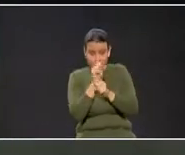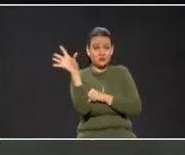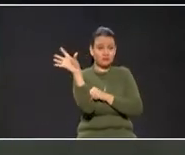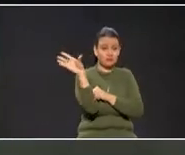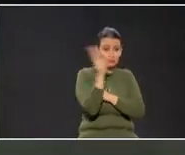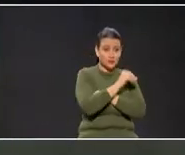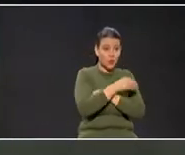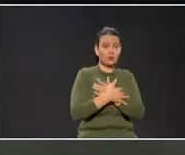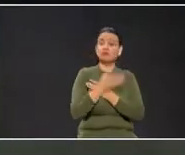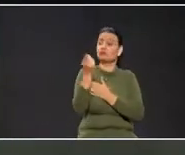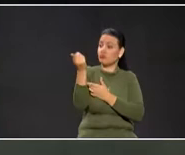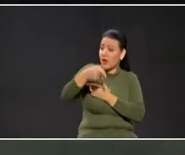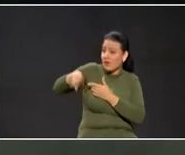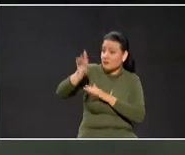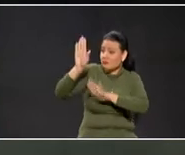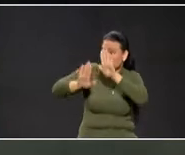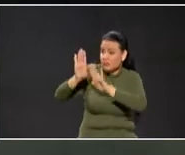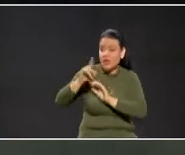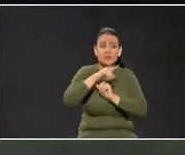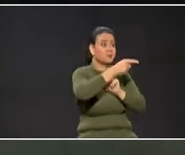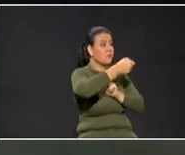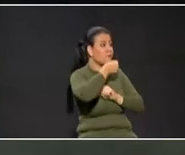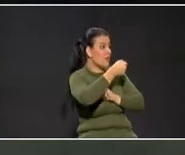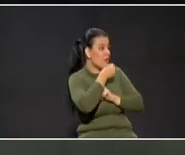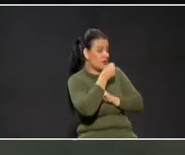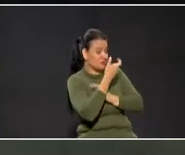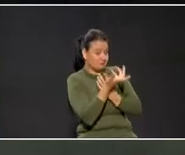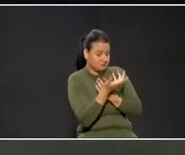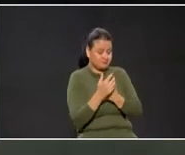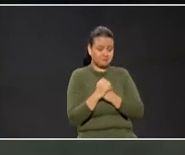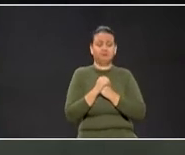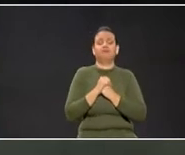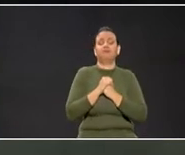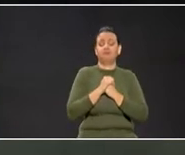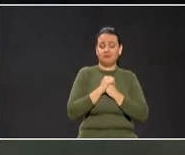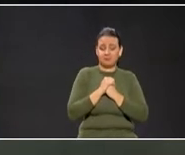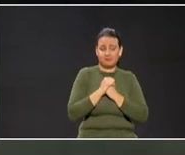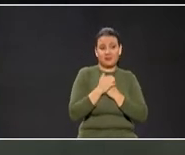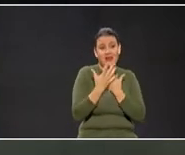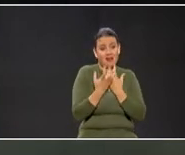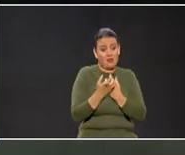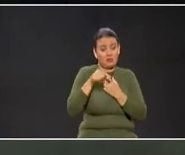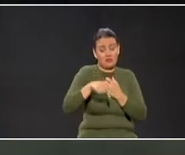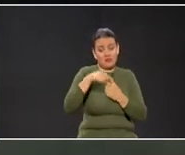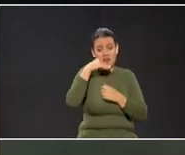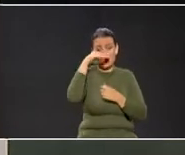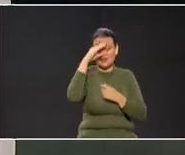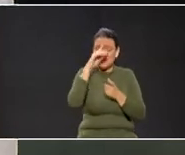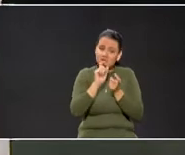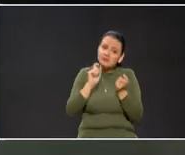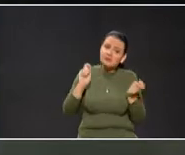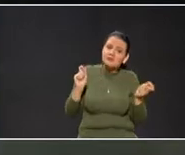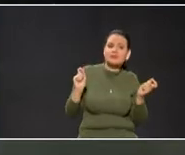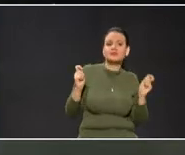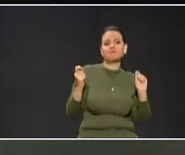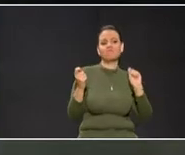a los candidatos a los periodistas interesados en cambiar la ciudad la ciudad desde